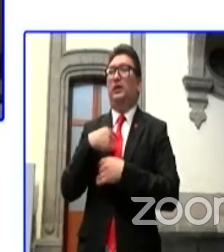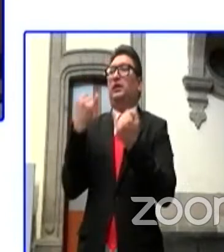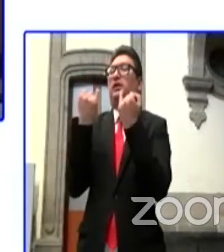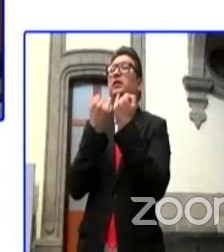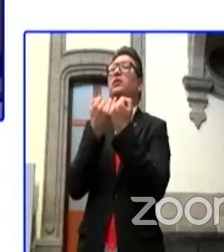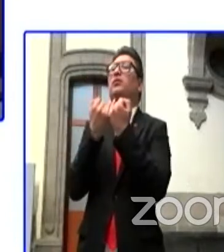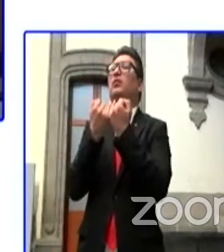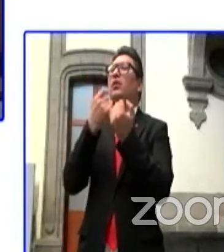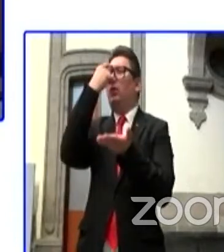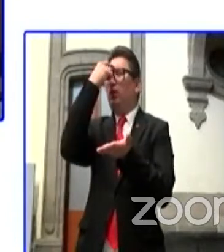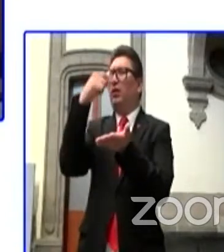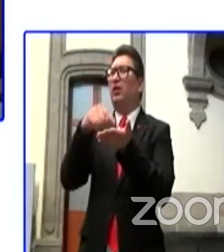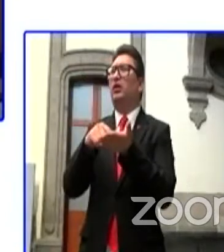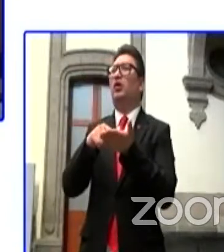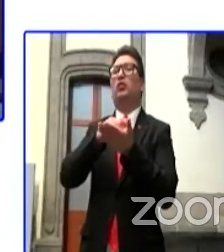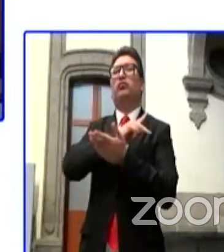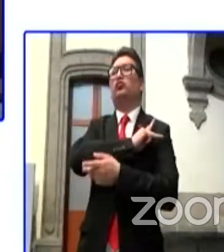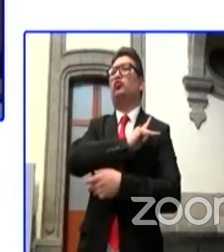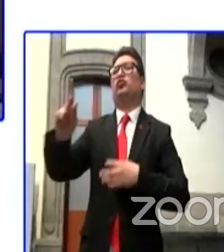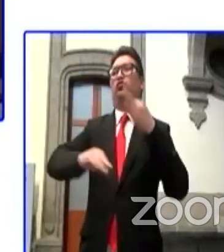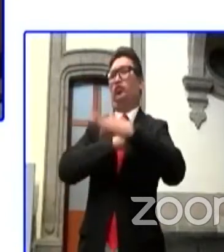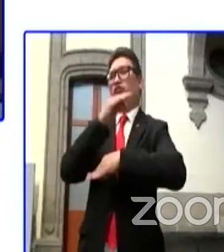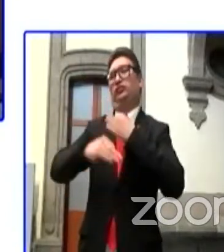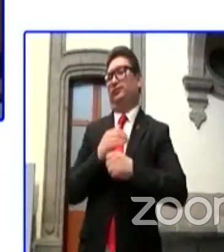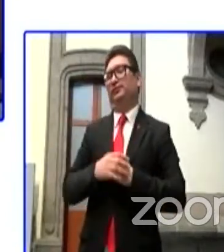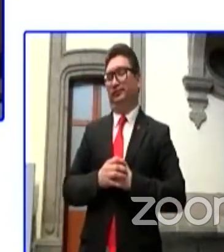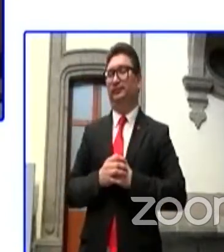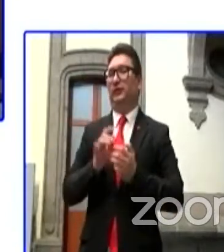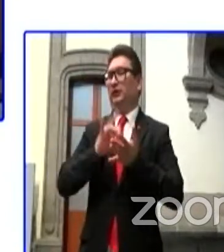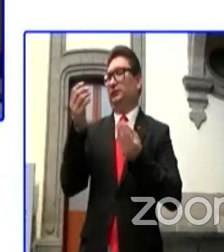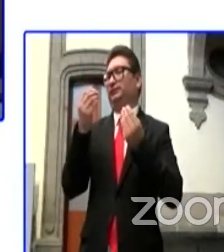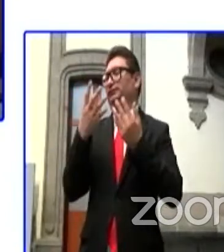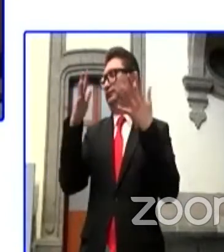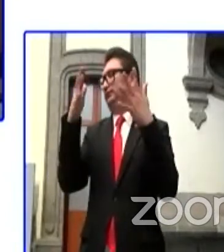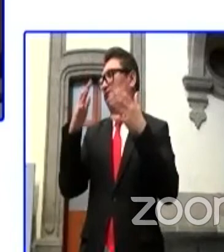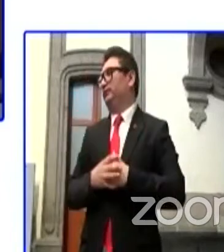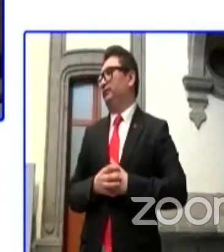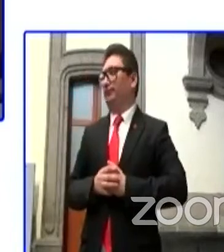que para todos nosotros. Muchas gracias.